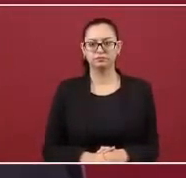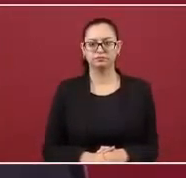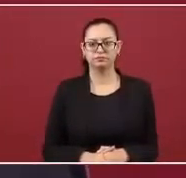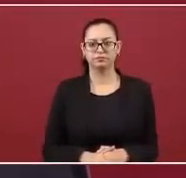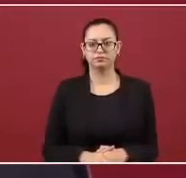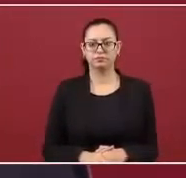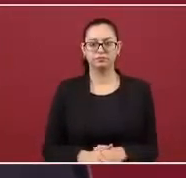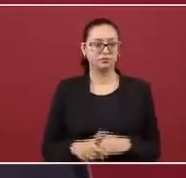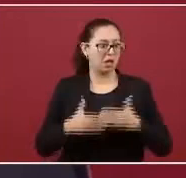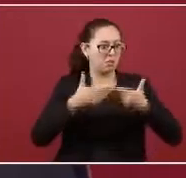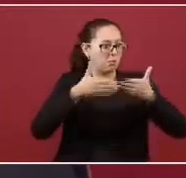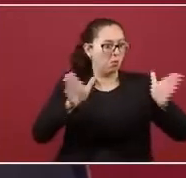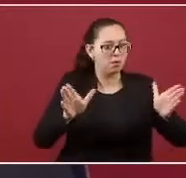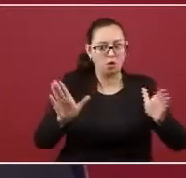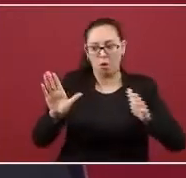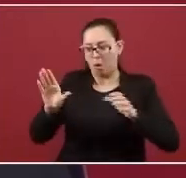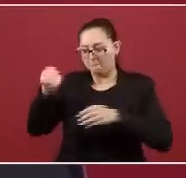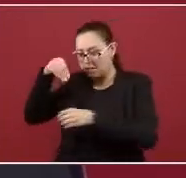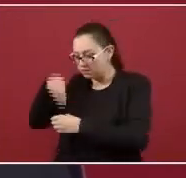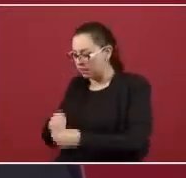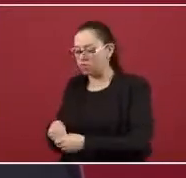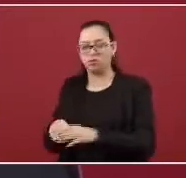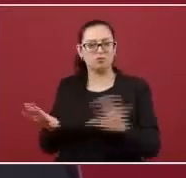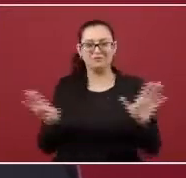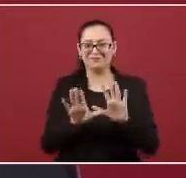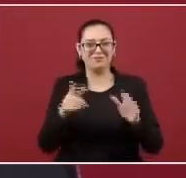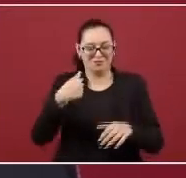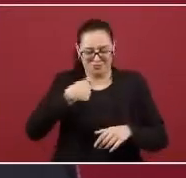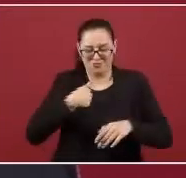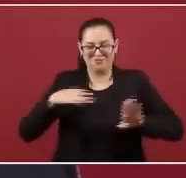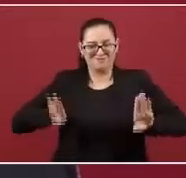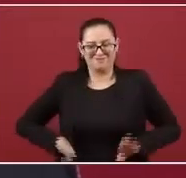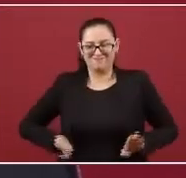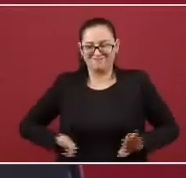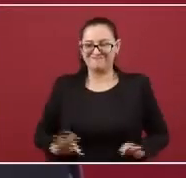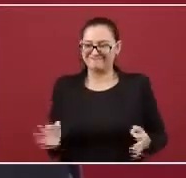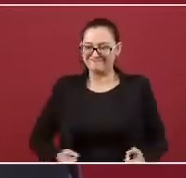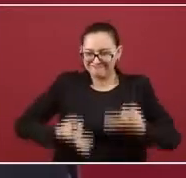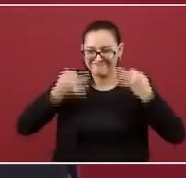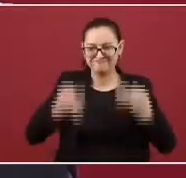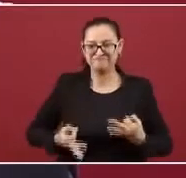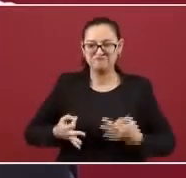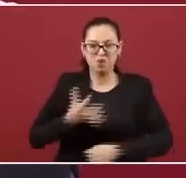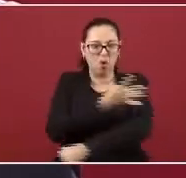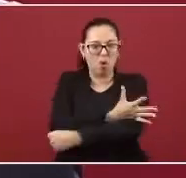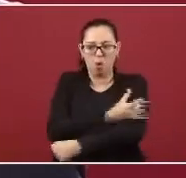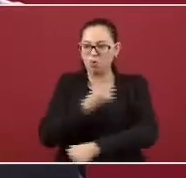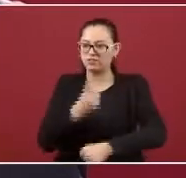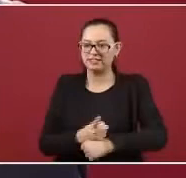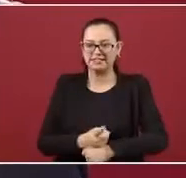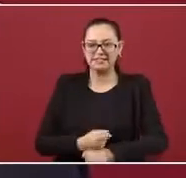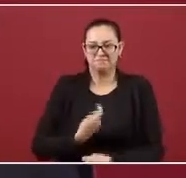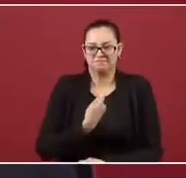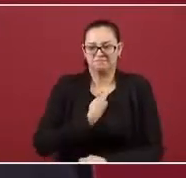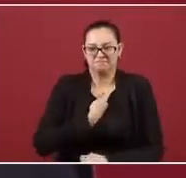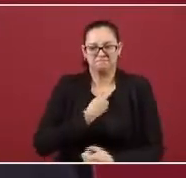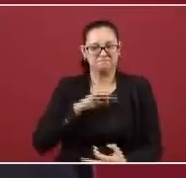en público ni en privado, yo soy un hombre con principios y la honestidad es lo que estimo más importante en mi